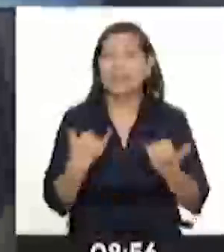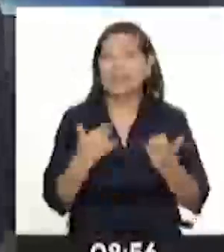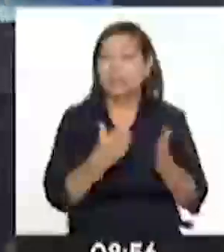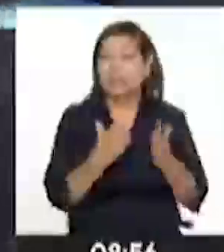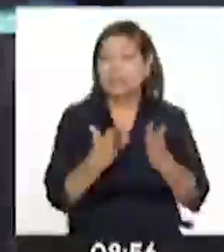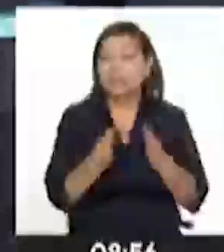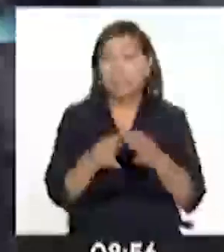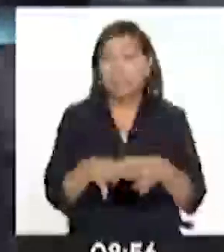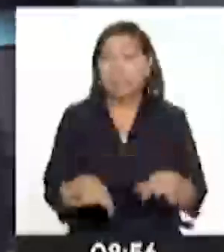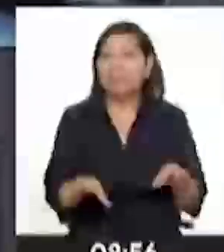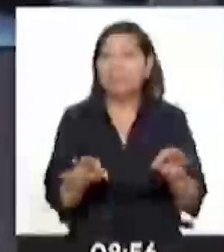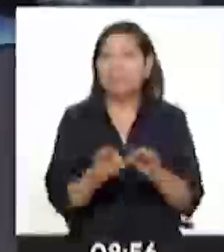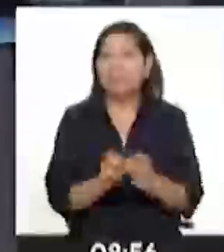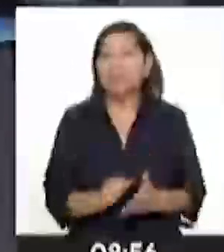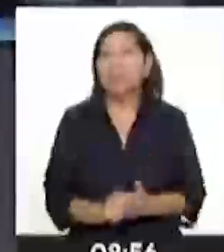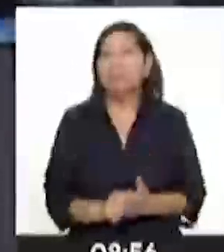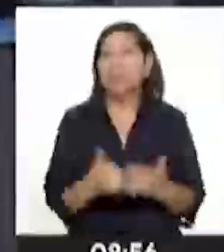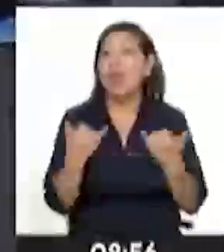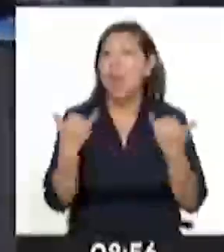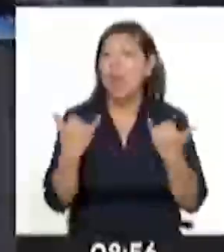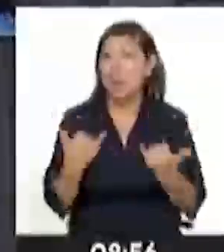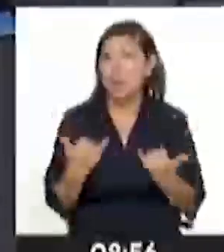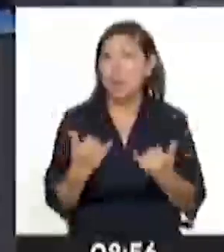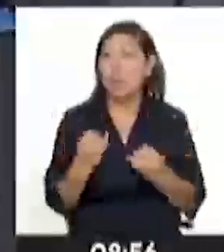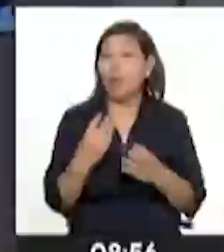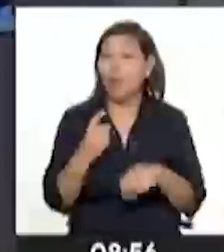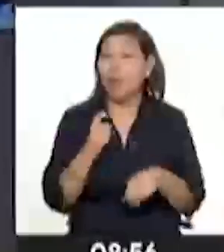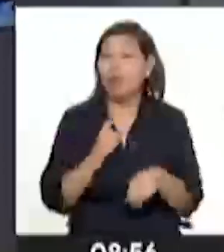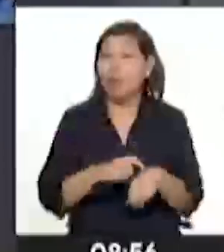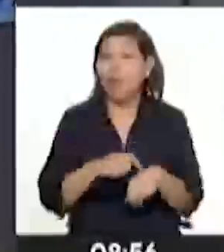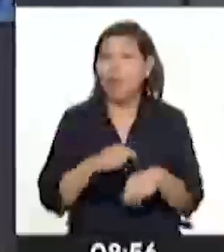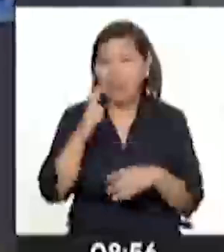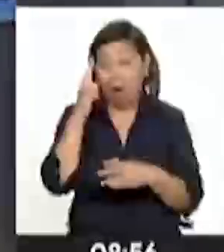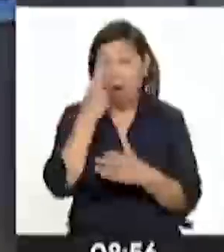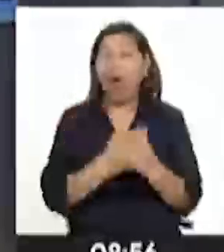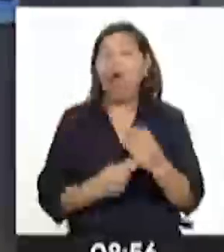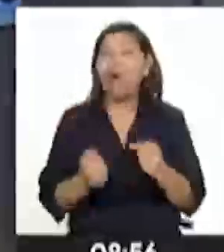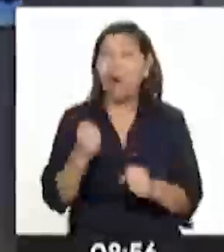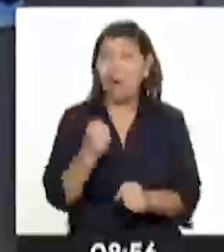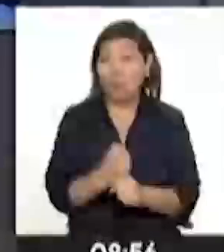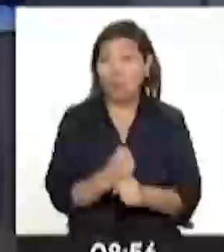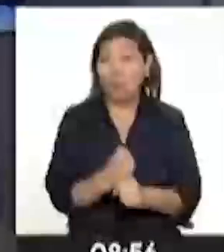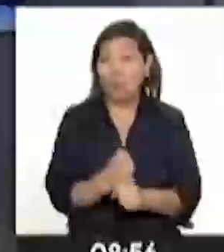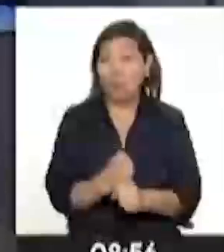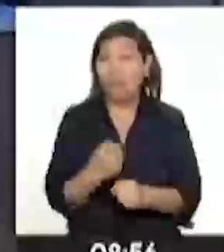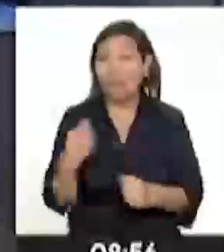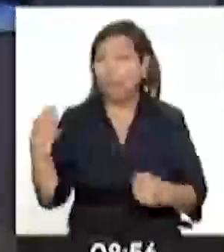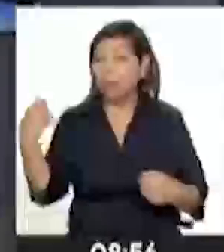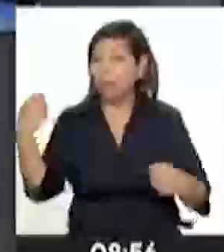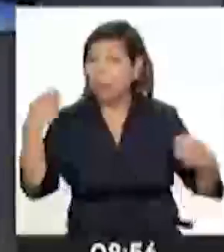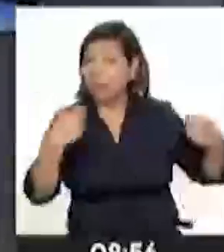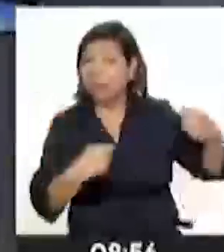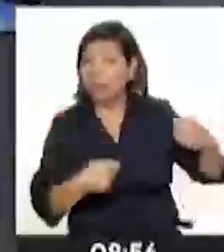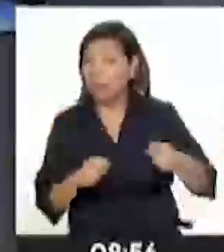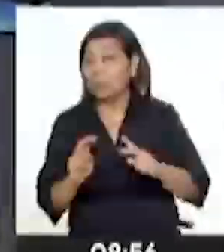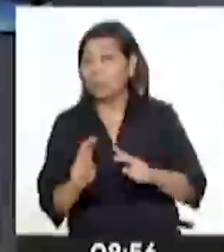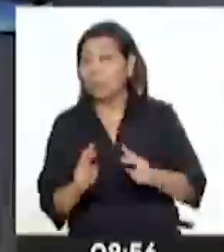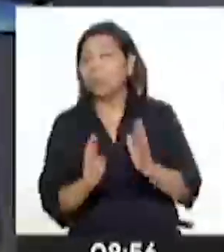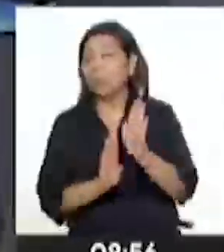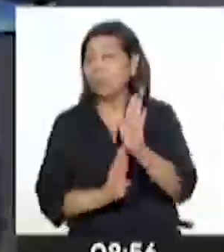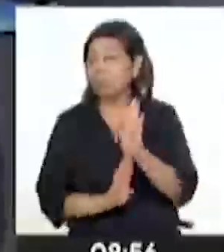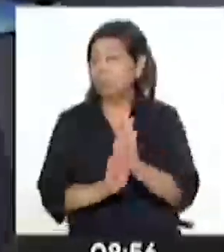contexto importante porque en este momento, después de mucho tiempo, la confianza de los inversionistas está en el tramo